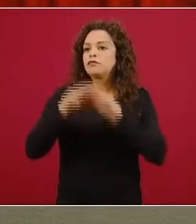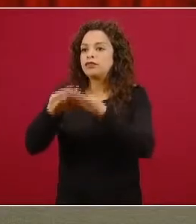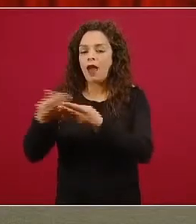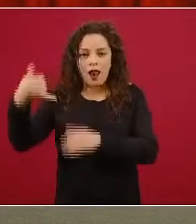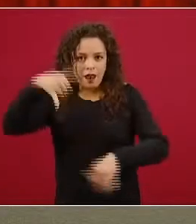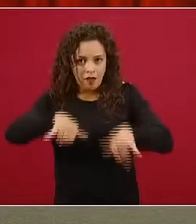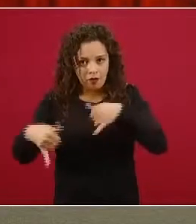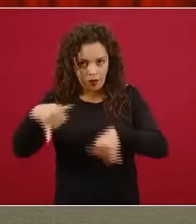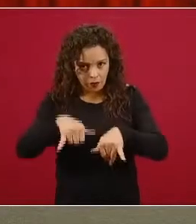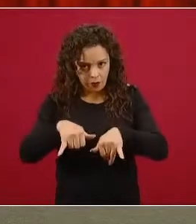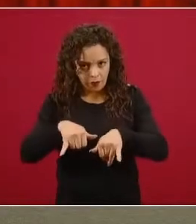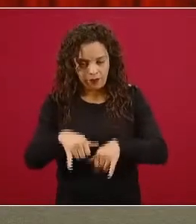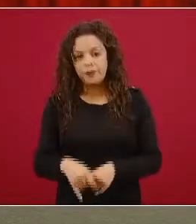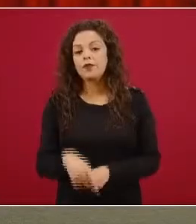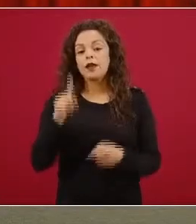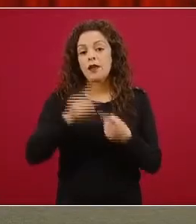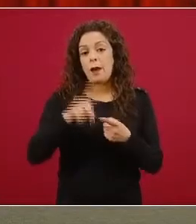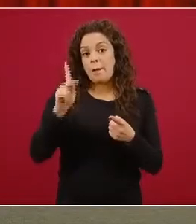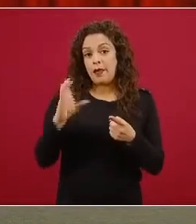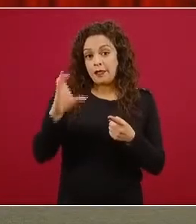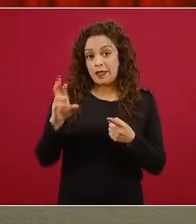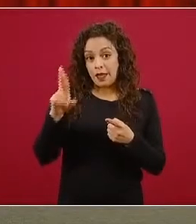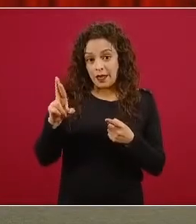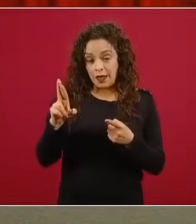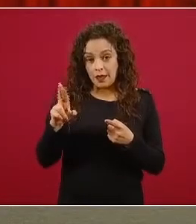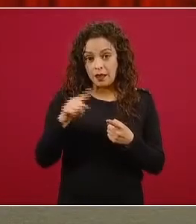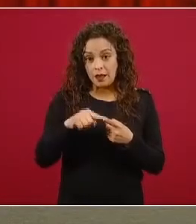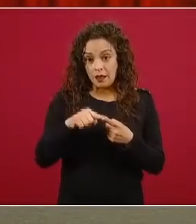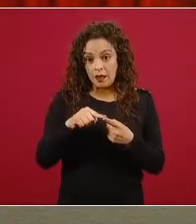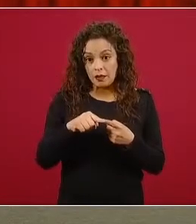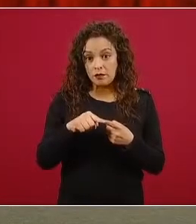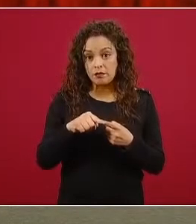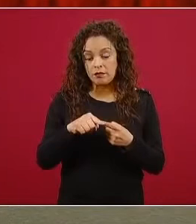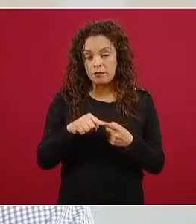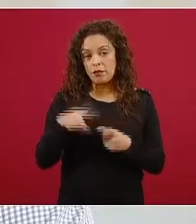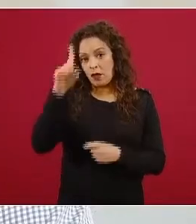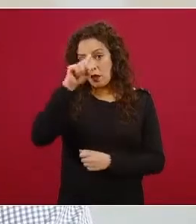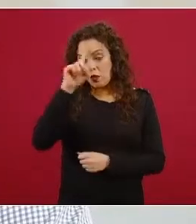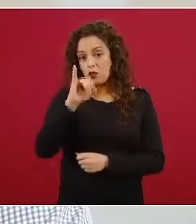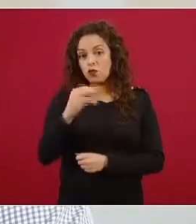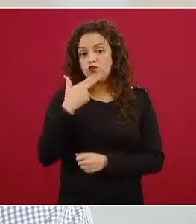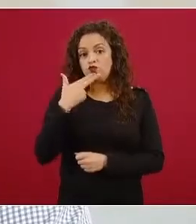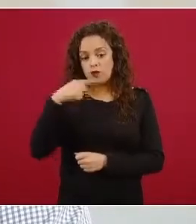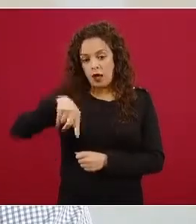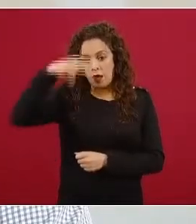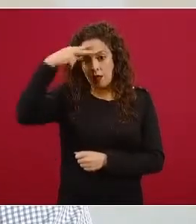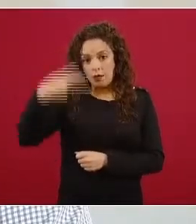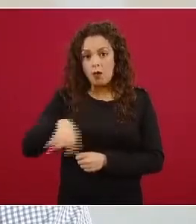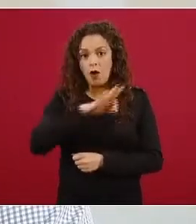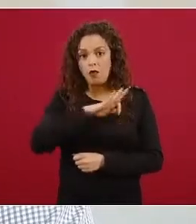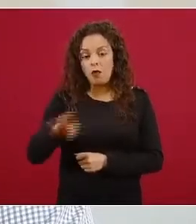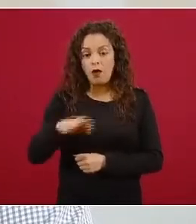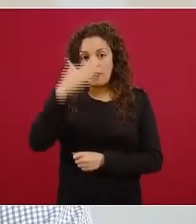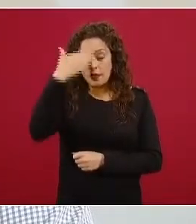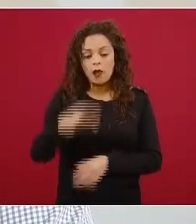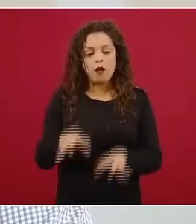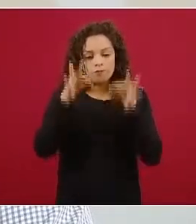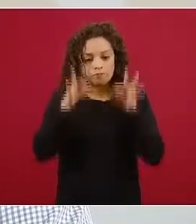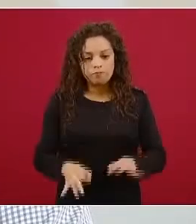prueba de PCR, que es la prueba que está validada y recomendada en México para poder confirmar casos